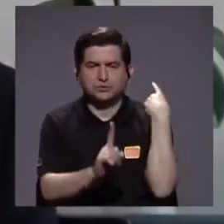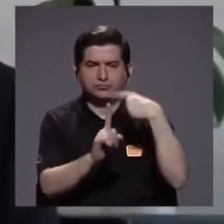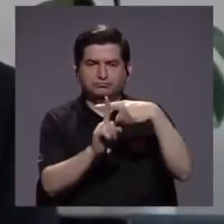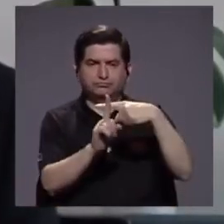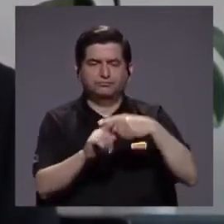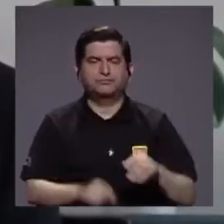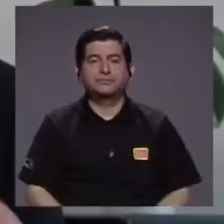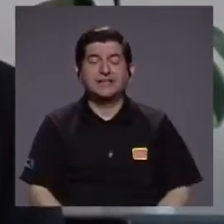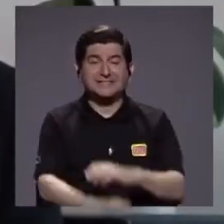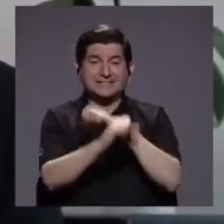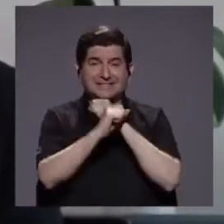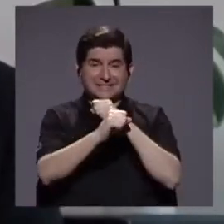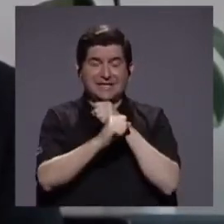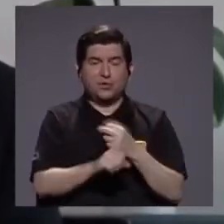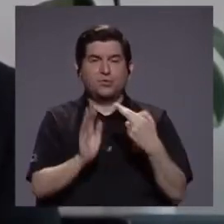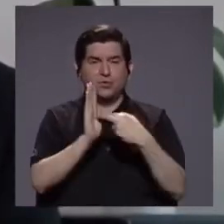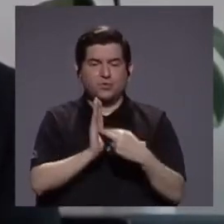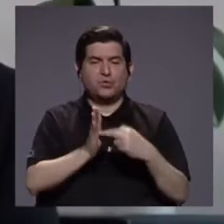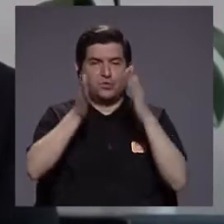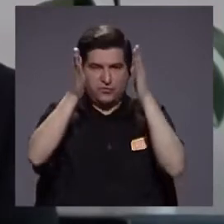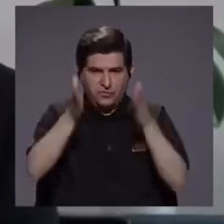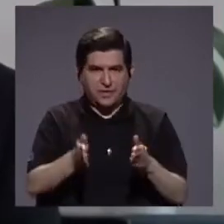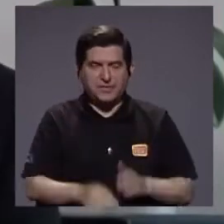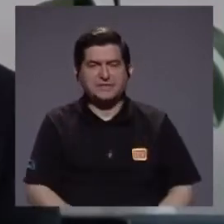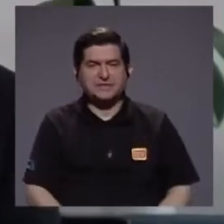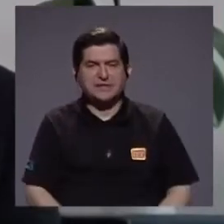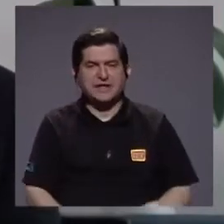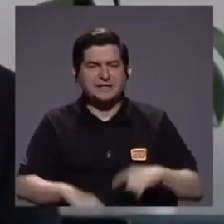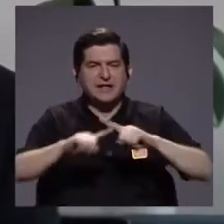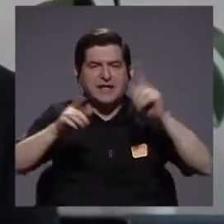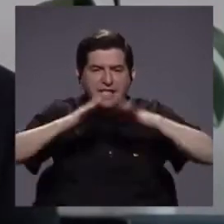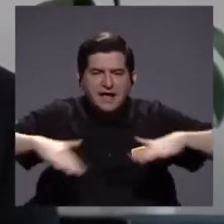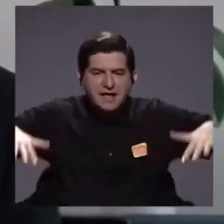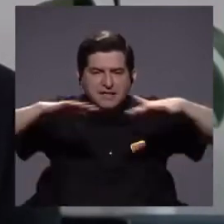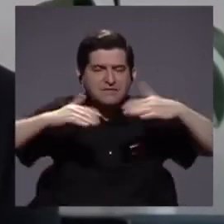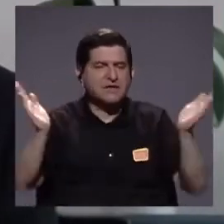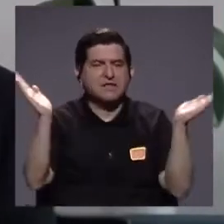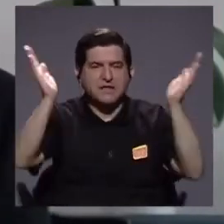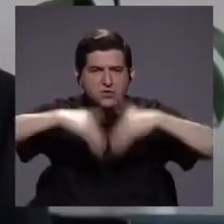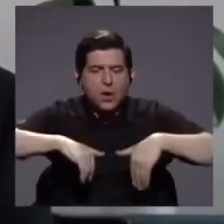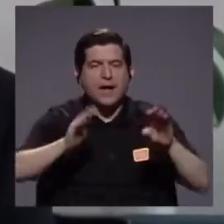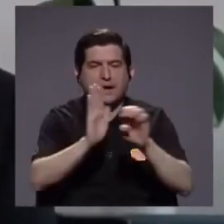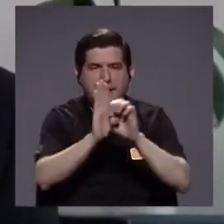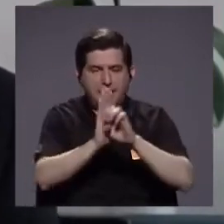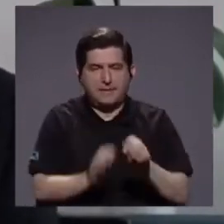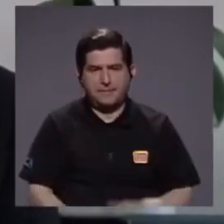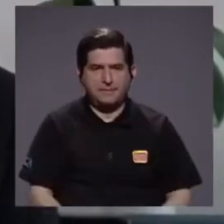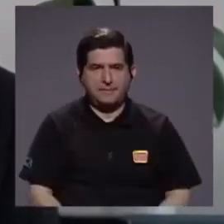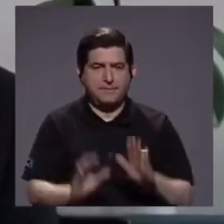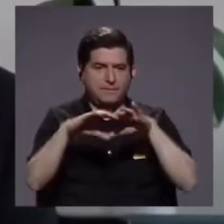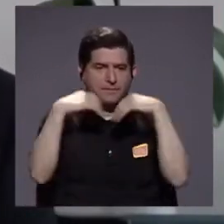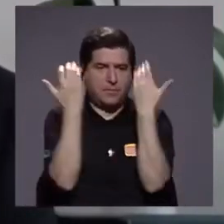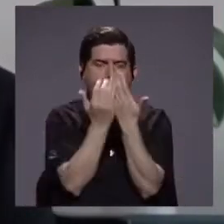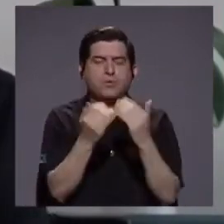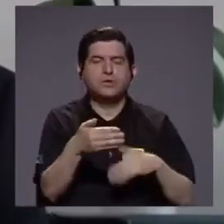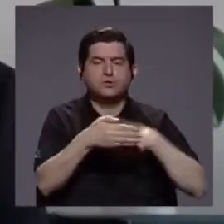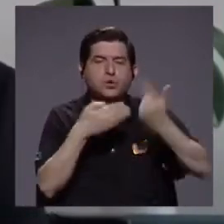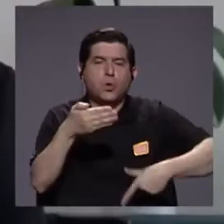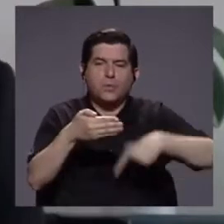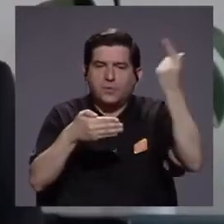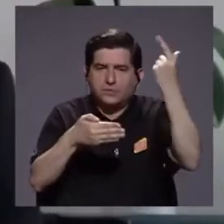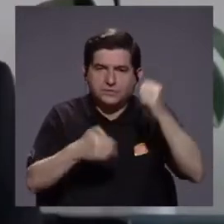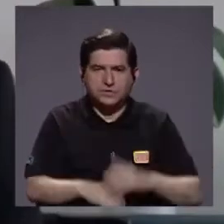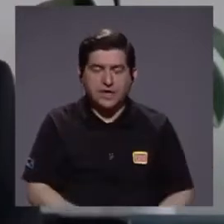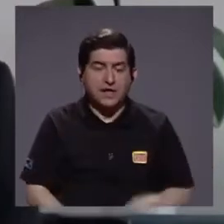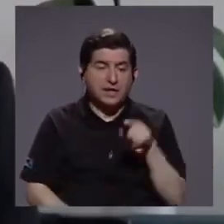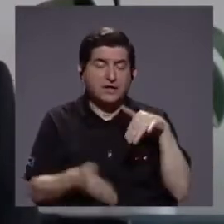para garantizar representación estudiantil en aquellos espacios en donde no lo hay, como por ejemplo las comisiones de posgrado, y que